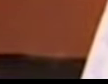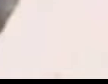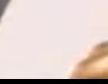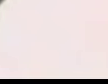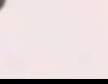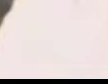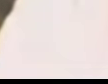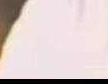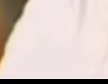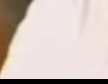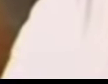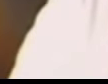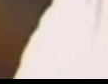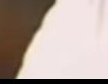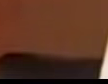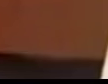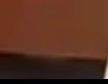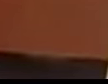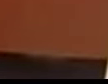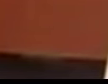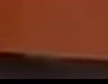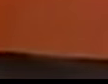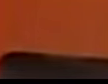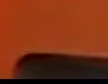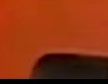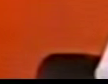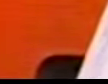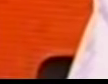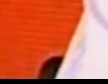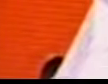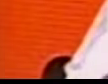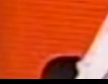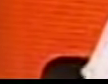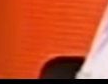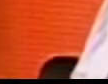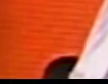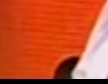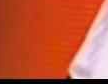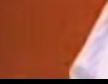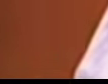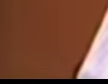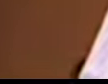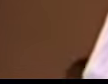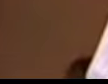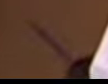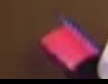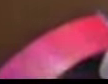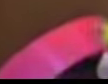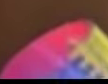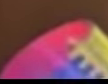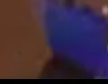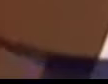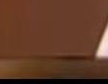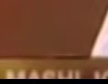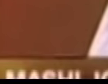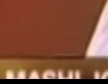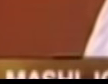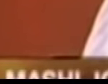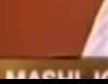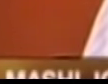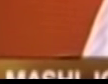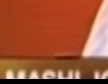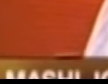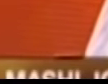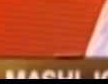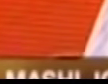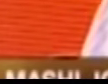Servido, Mash. Coma, entreténgase hasta que yo haga la traducción, señor presidente. Chasnami, chasnami, taita, kuna, mama, kuna, wambra, kuna, kuitza, kuna,